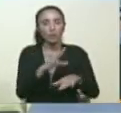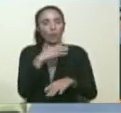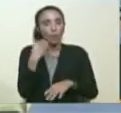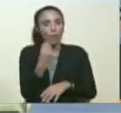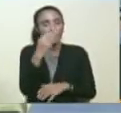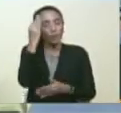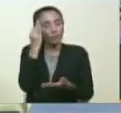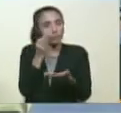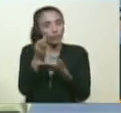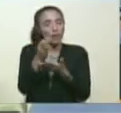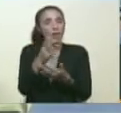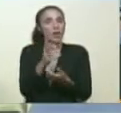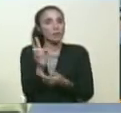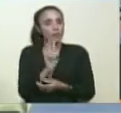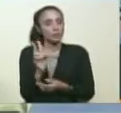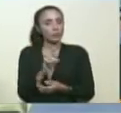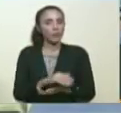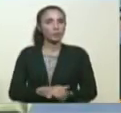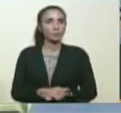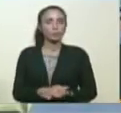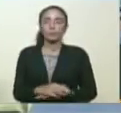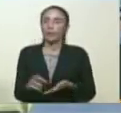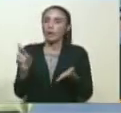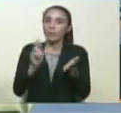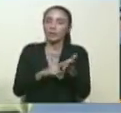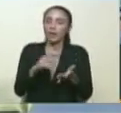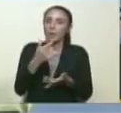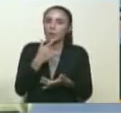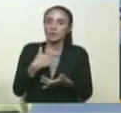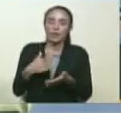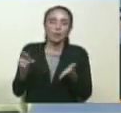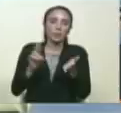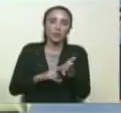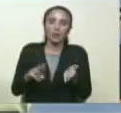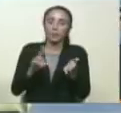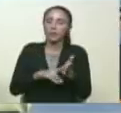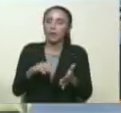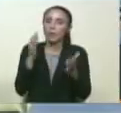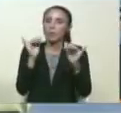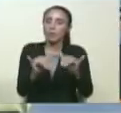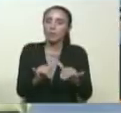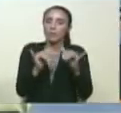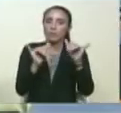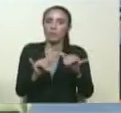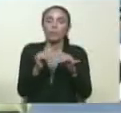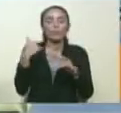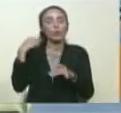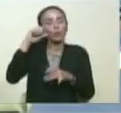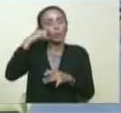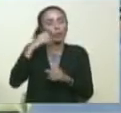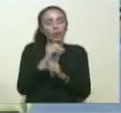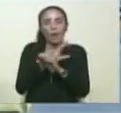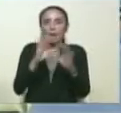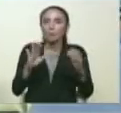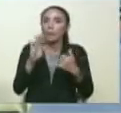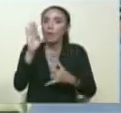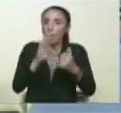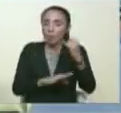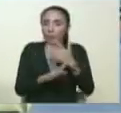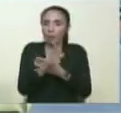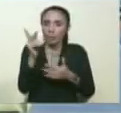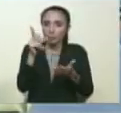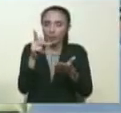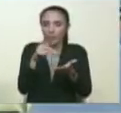en Venezuela. Me lo repetía cada vez que podía hablar conmigo, pero lo recuerdo clarito. La última vez que lo visité en su